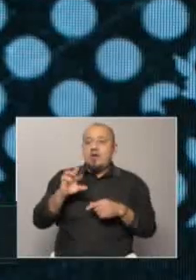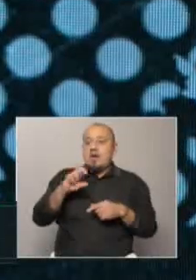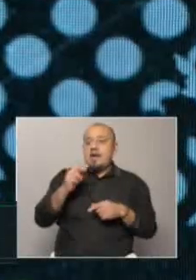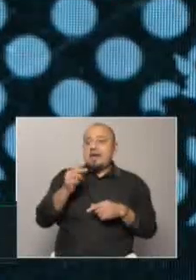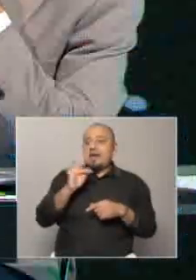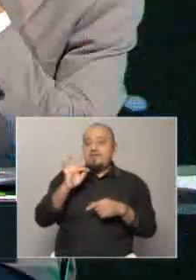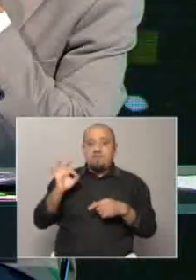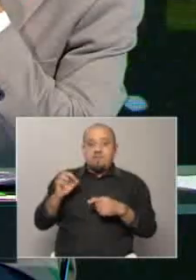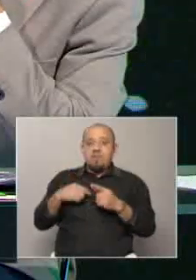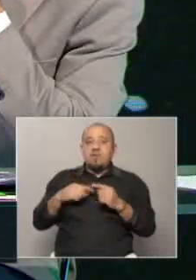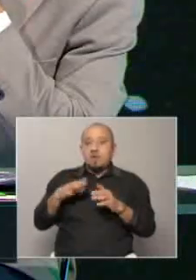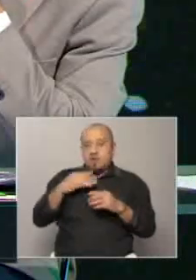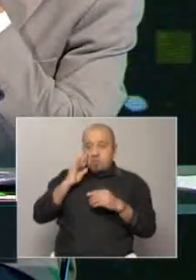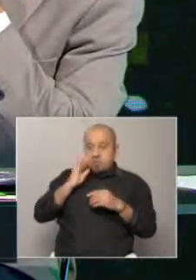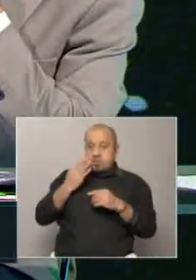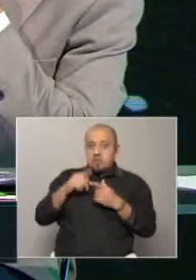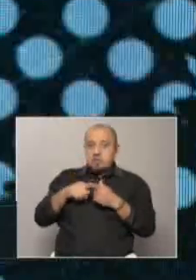pero Laura Raffo también hay que reconocer